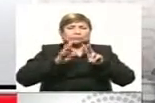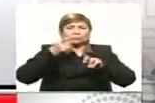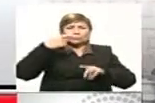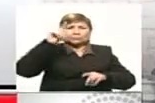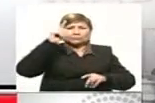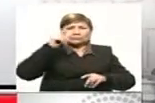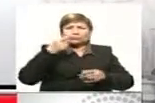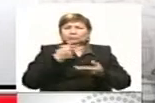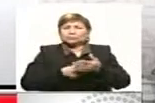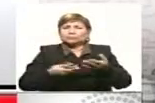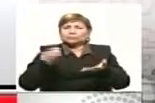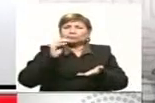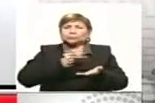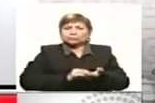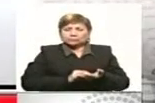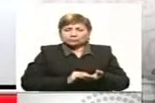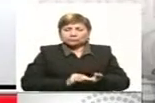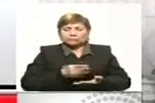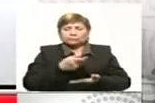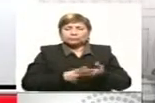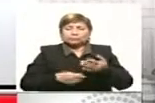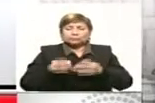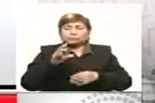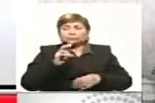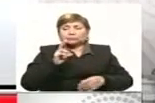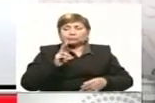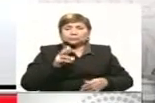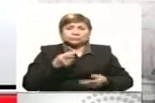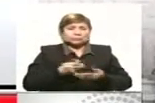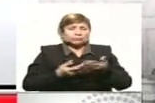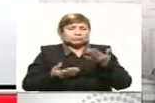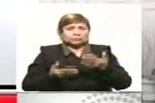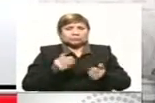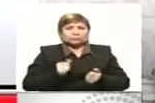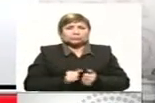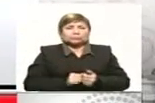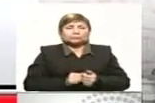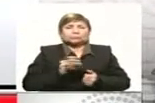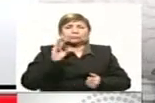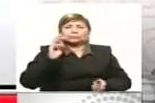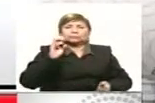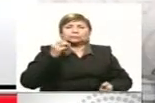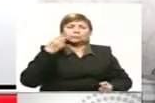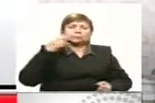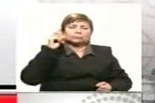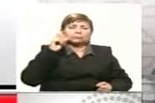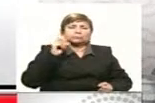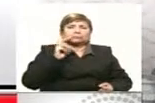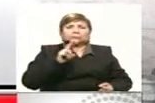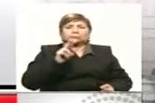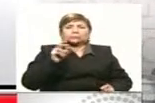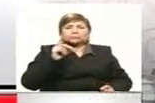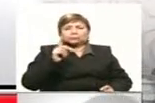7.000 millones, 7.000 millones más. El 2022 se va a pagar deuda por 7.160 millones más que